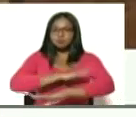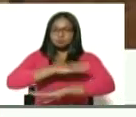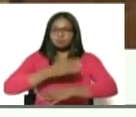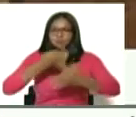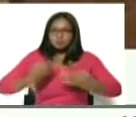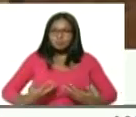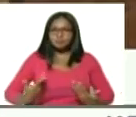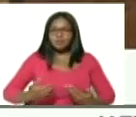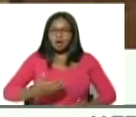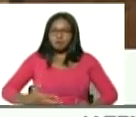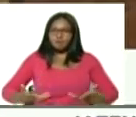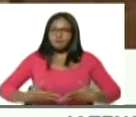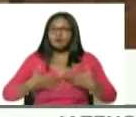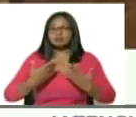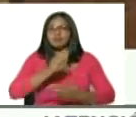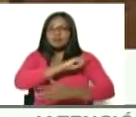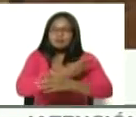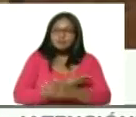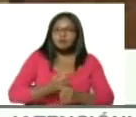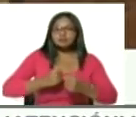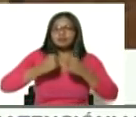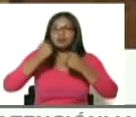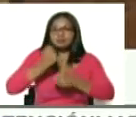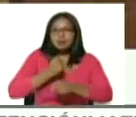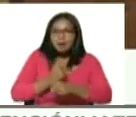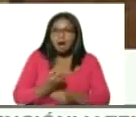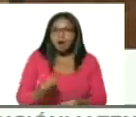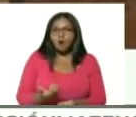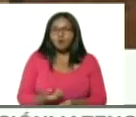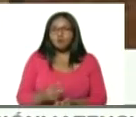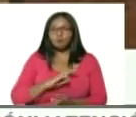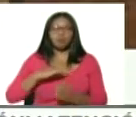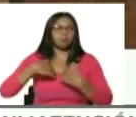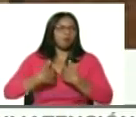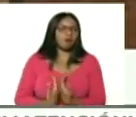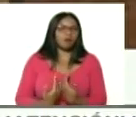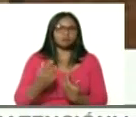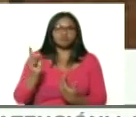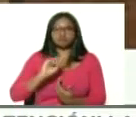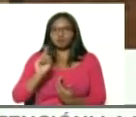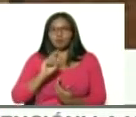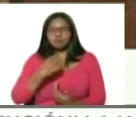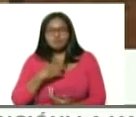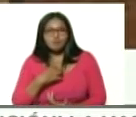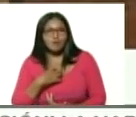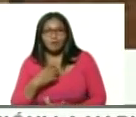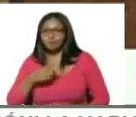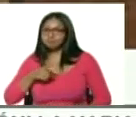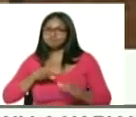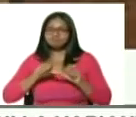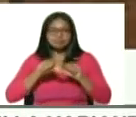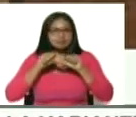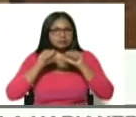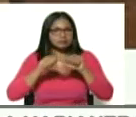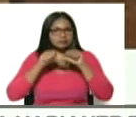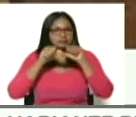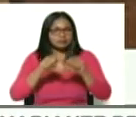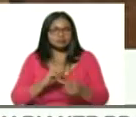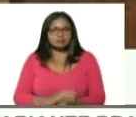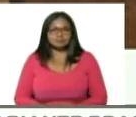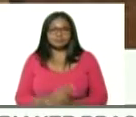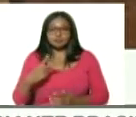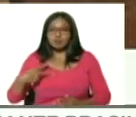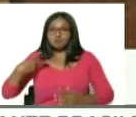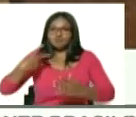renovando las ganas de trabajo. No podemos bajar ni un centímetro ni un milímetro. Esa voluntad